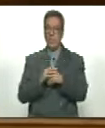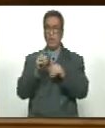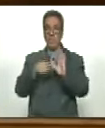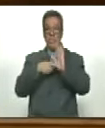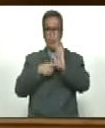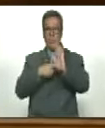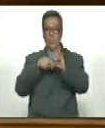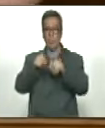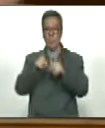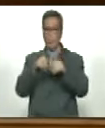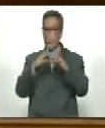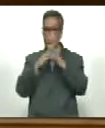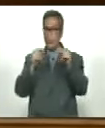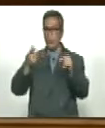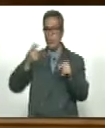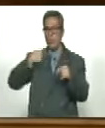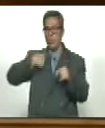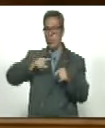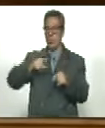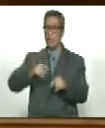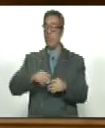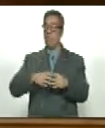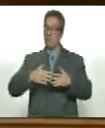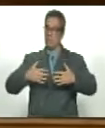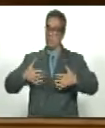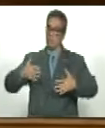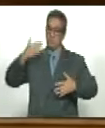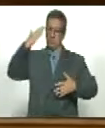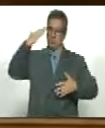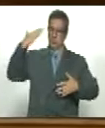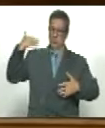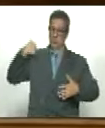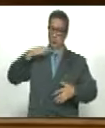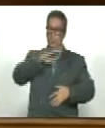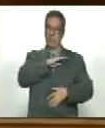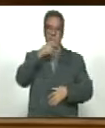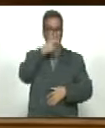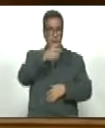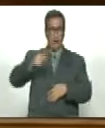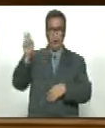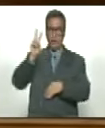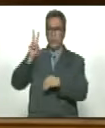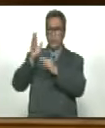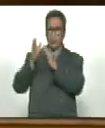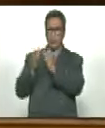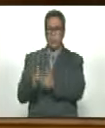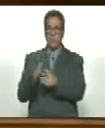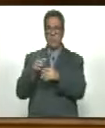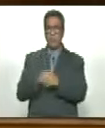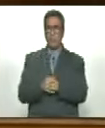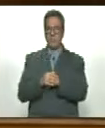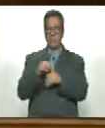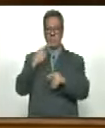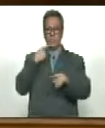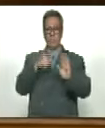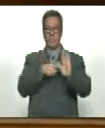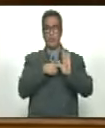demostró, y todos tenemos que enorgullecernos de este pueblo maravilloso de Venezuela,